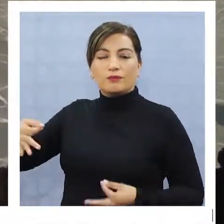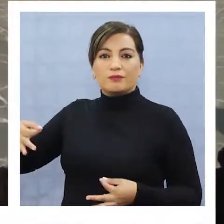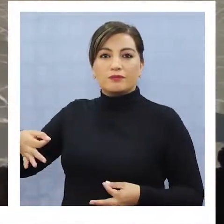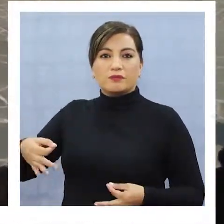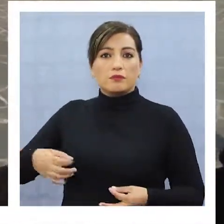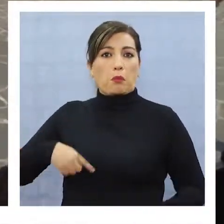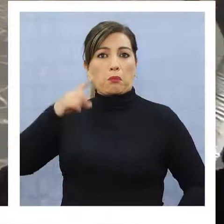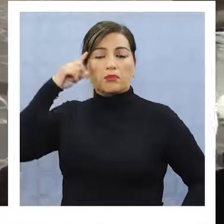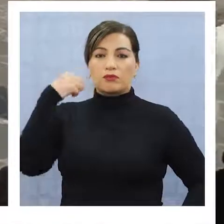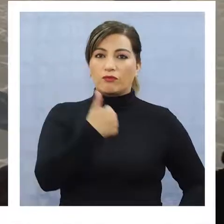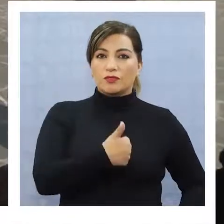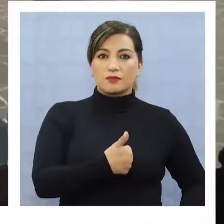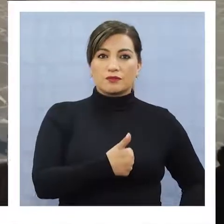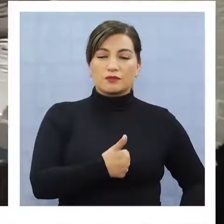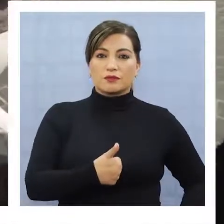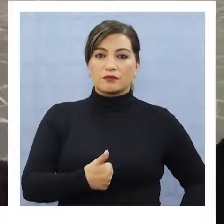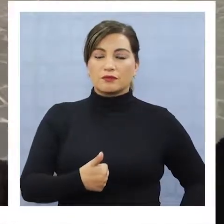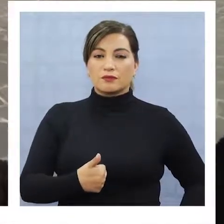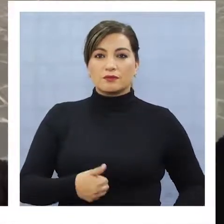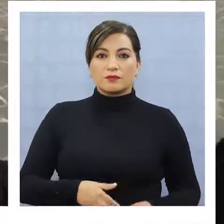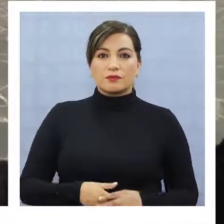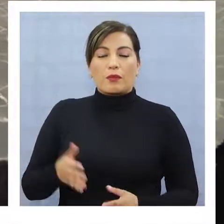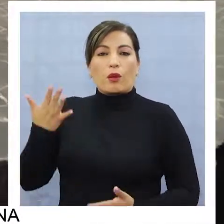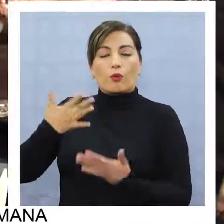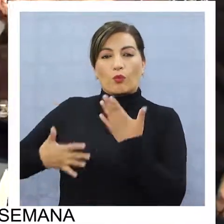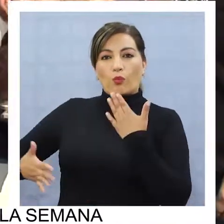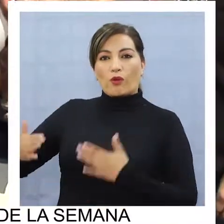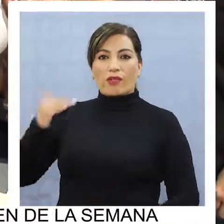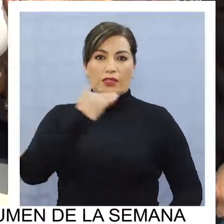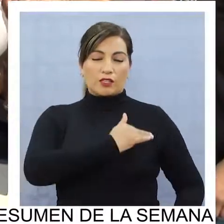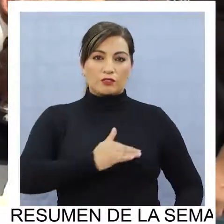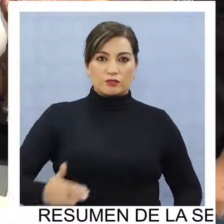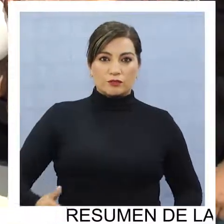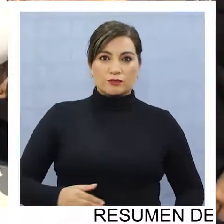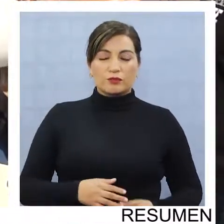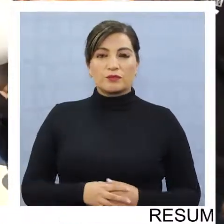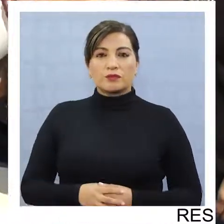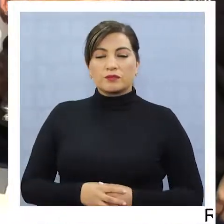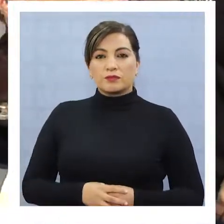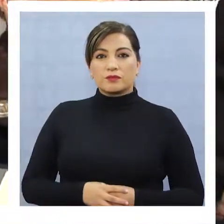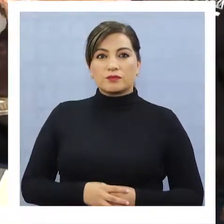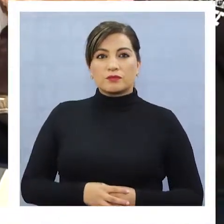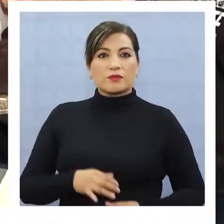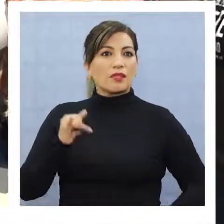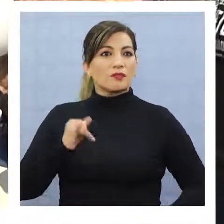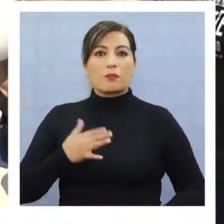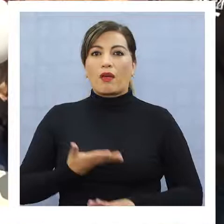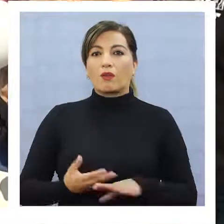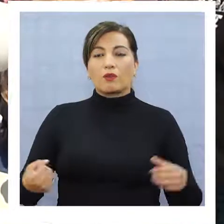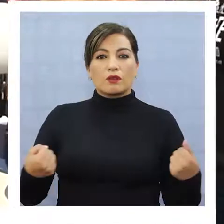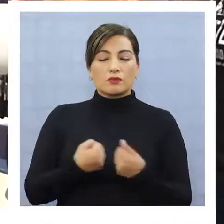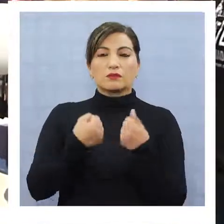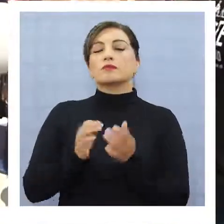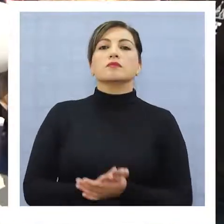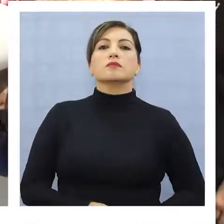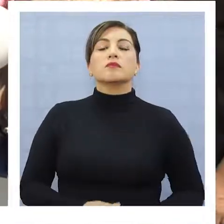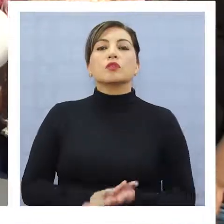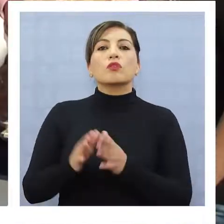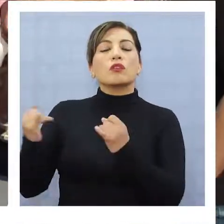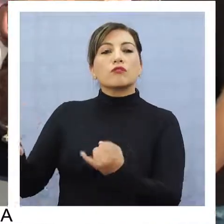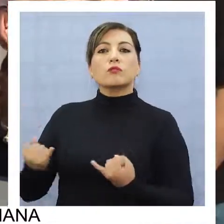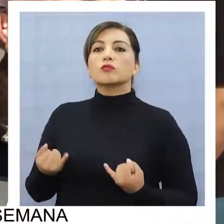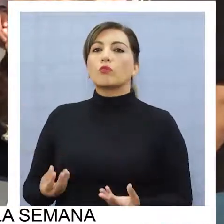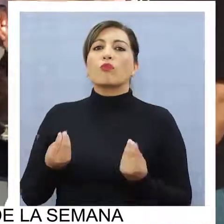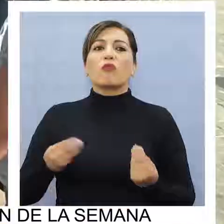me parece bien, bien más para el cuidado de ellos más que todo, porque siempre hay un accidente. La